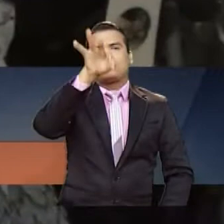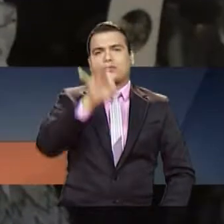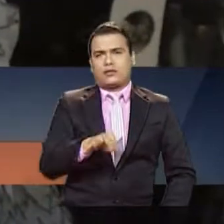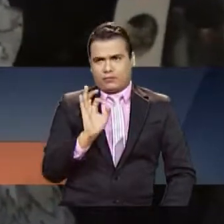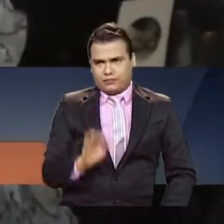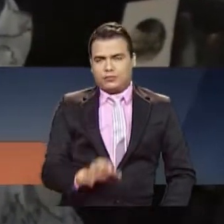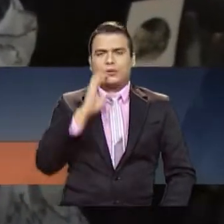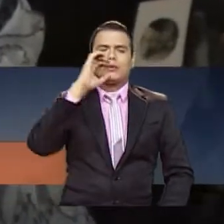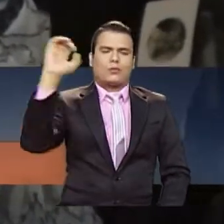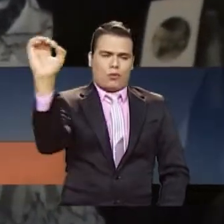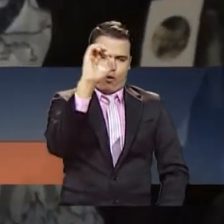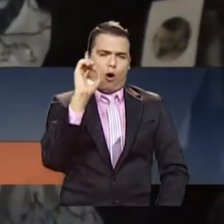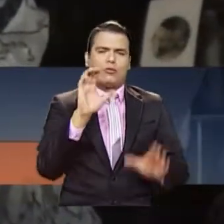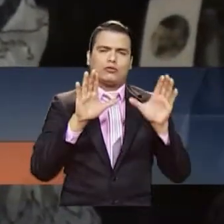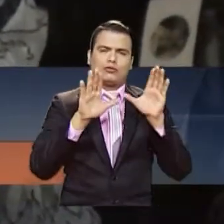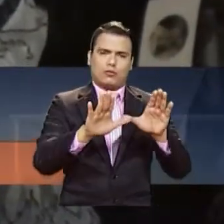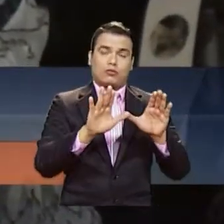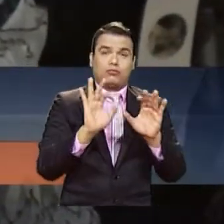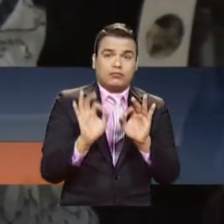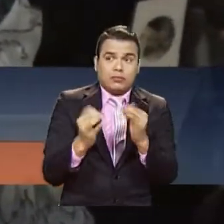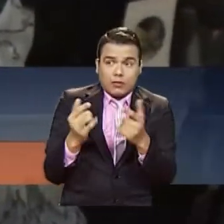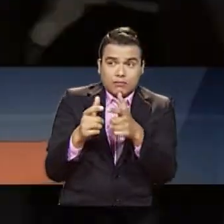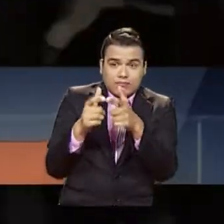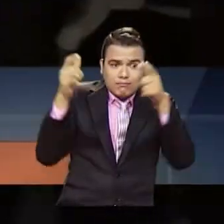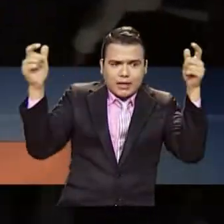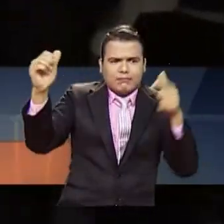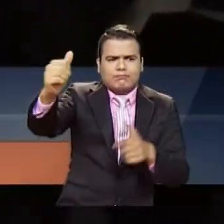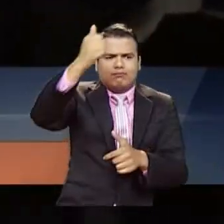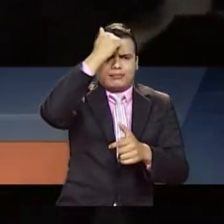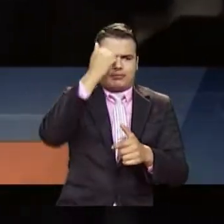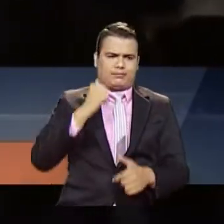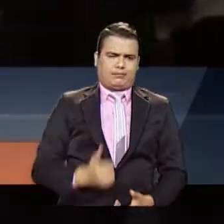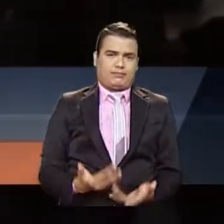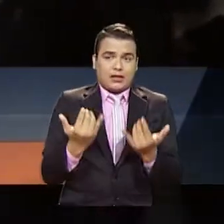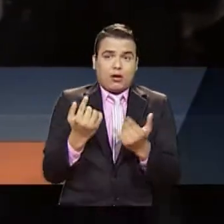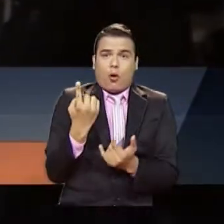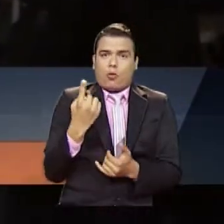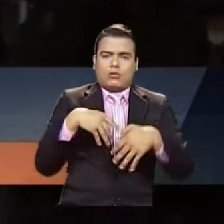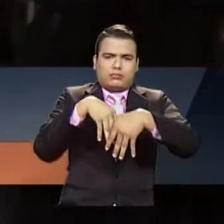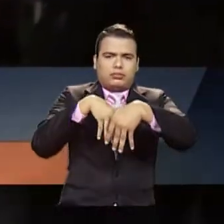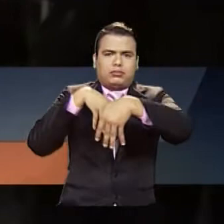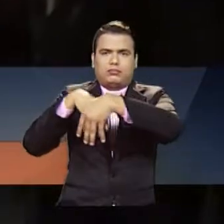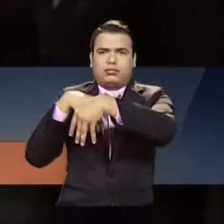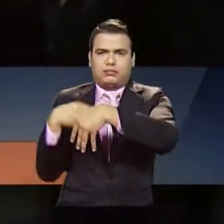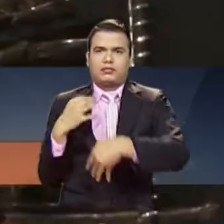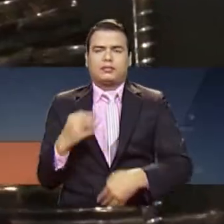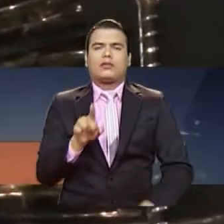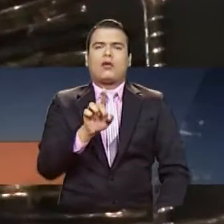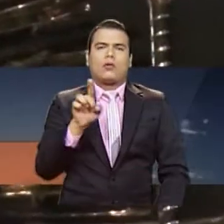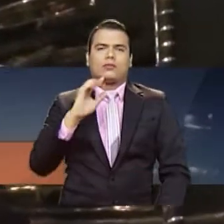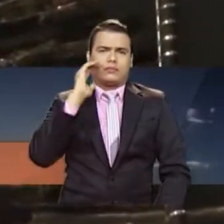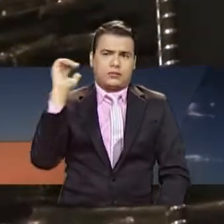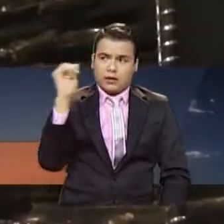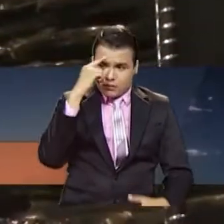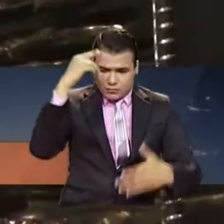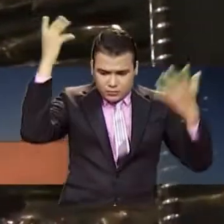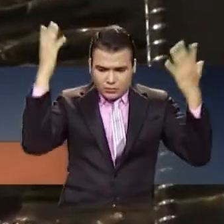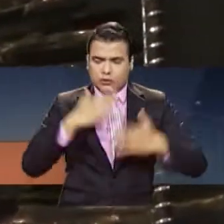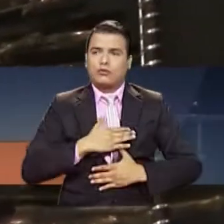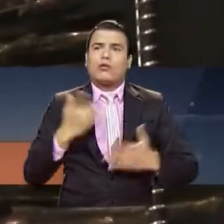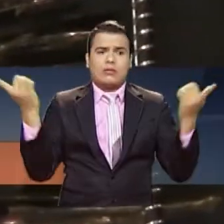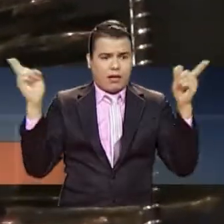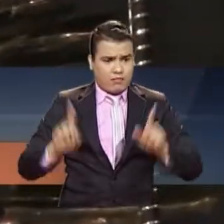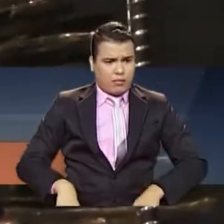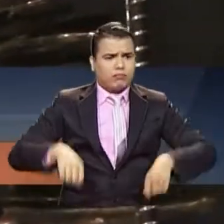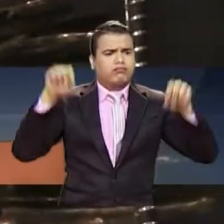cobramos real importancia, es la única procesión donde somos 11 regidoras, mujeres haciendo valer ese papel y